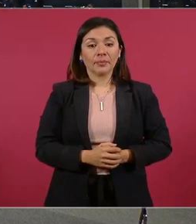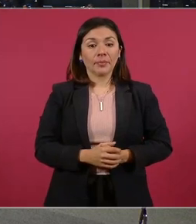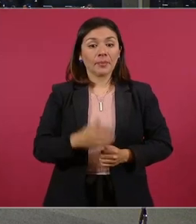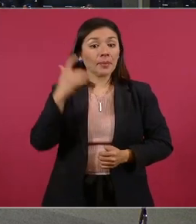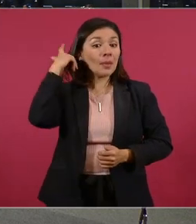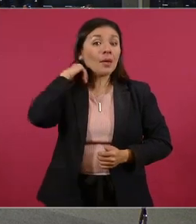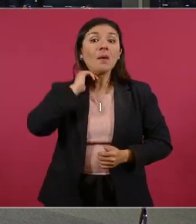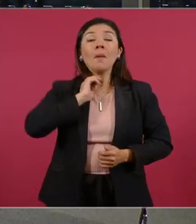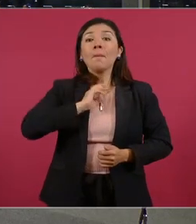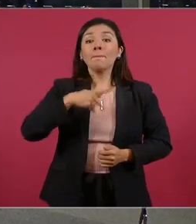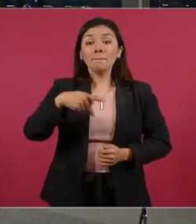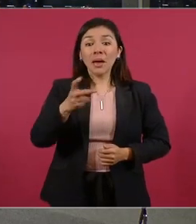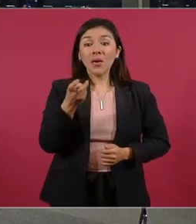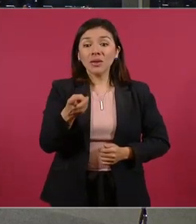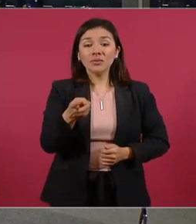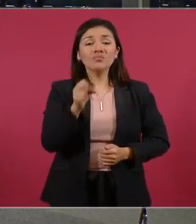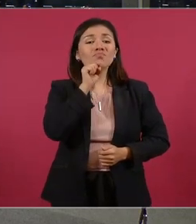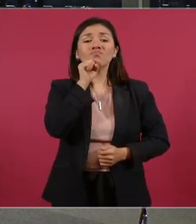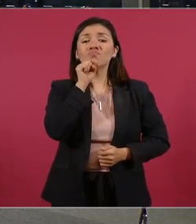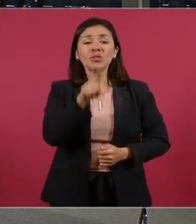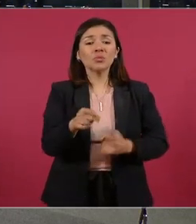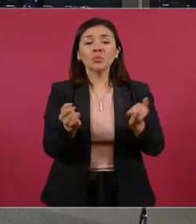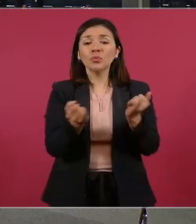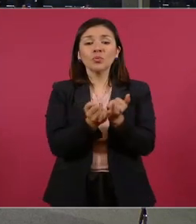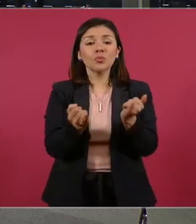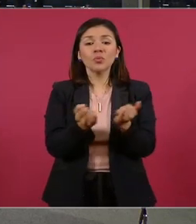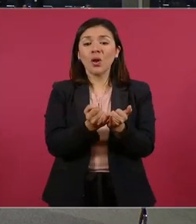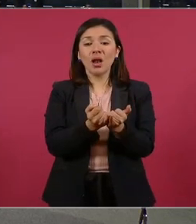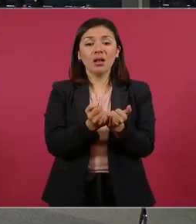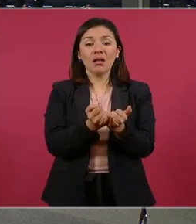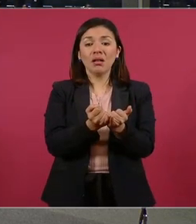Pero es lo mismo.